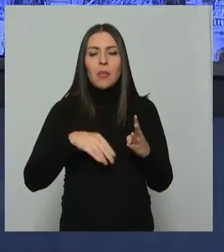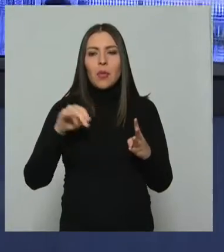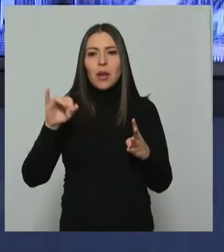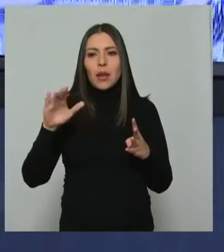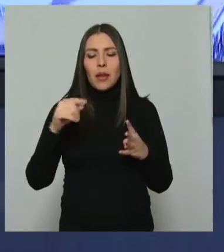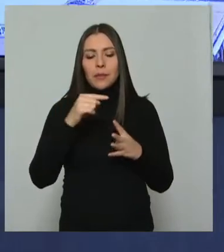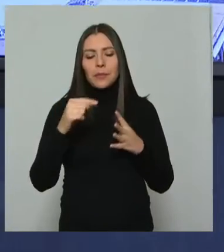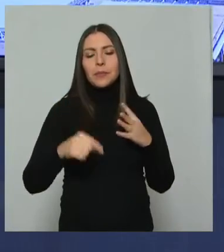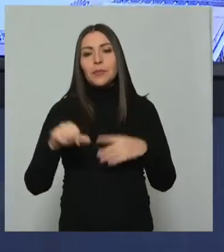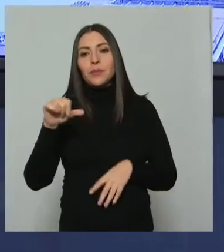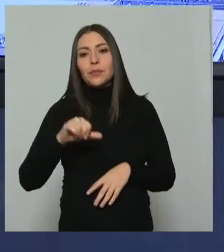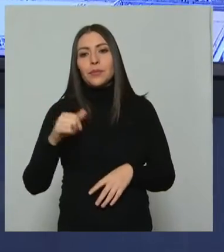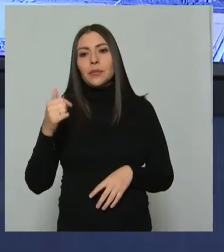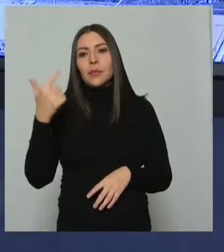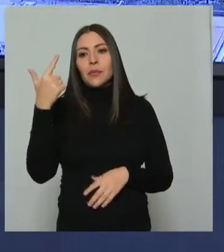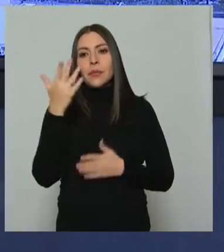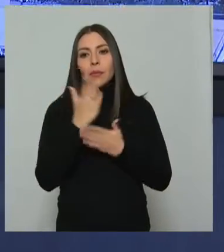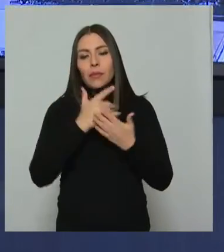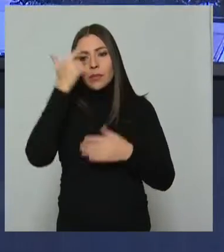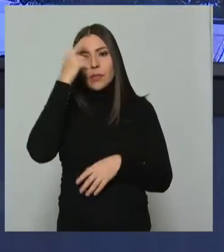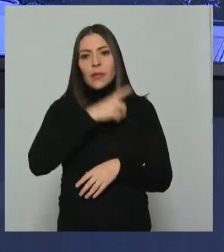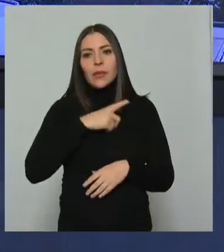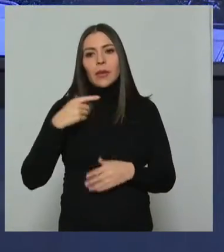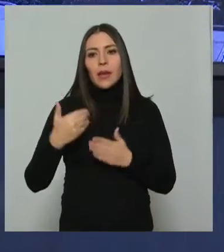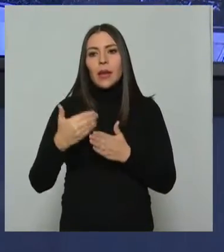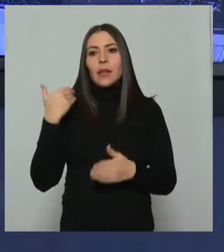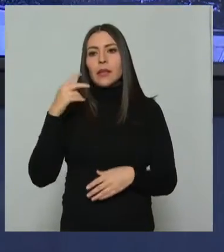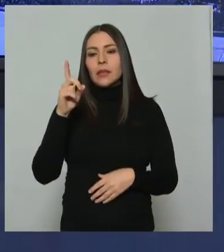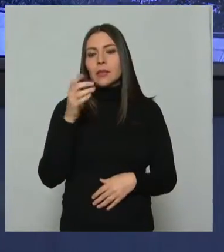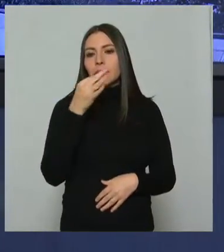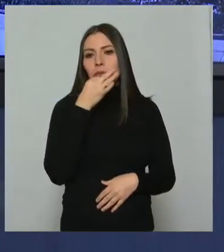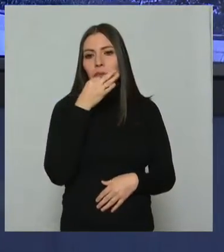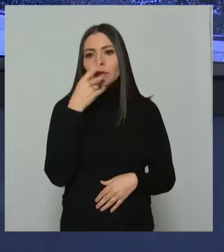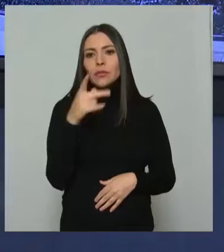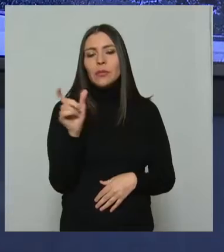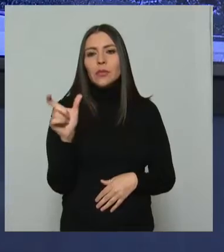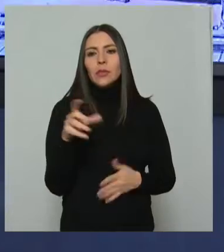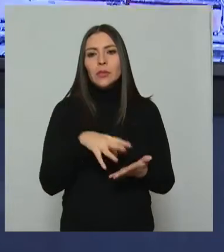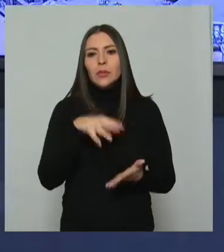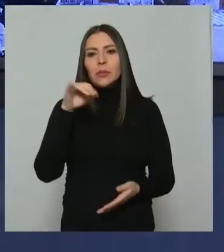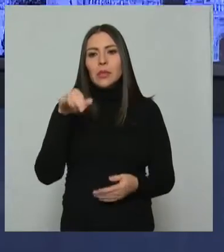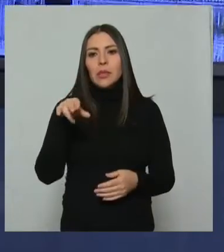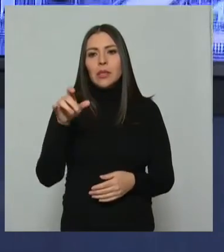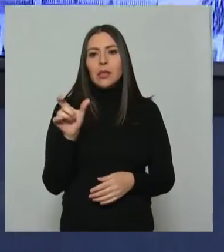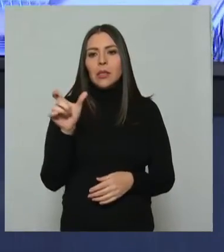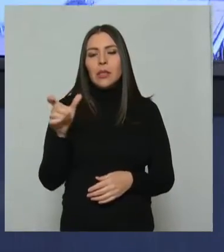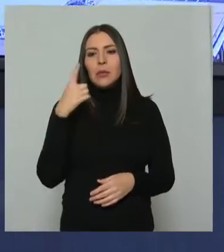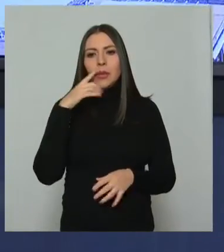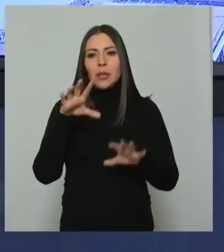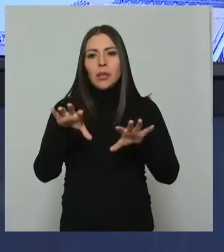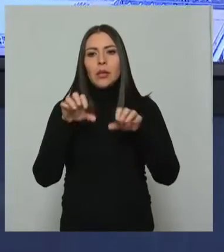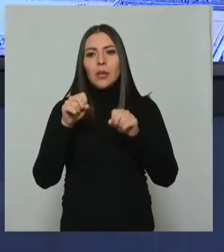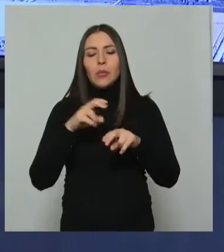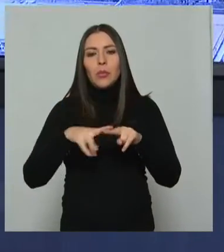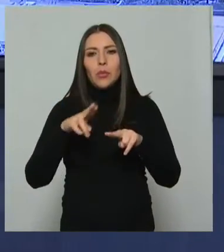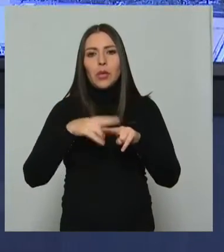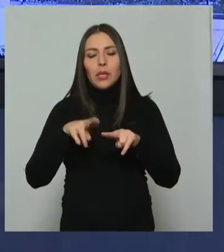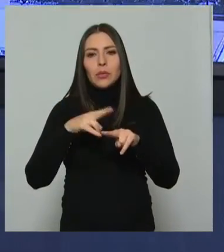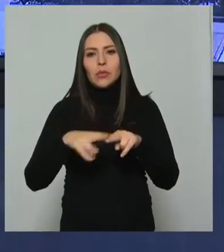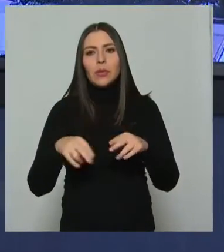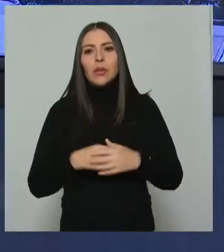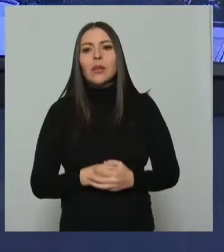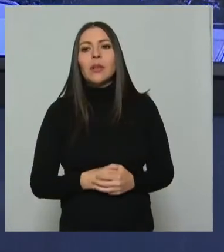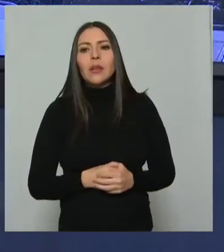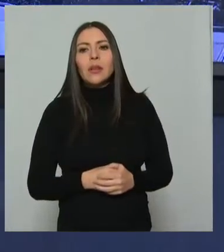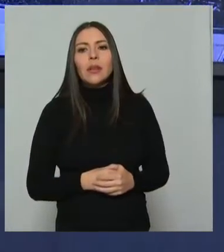las 7:30 de la noche. Tendrían que estar media hora antes con copia de su identificación para recoger los boletos. Esos se